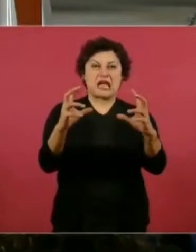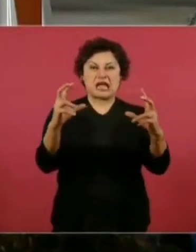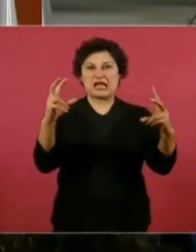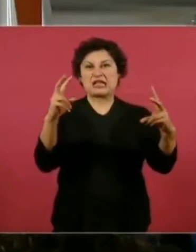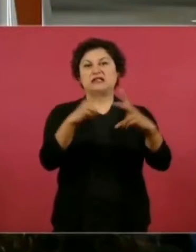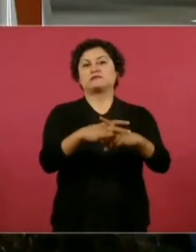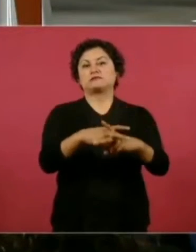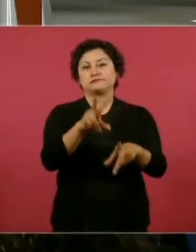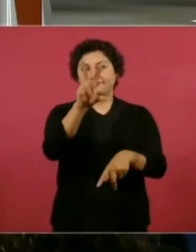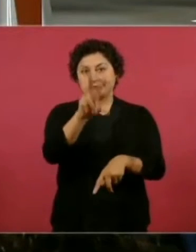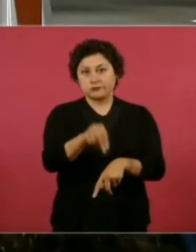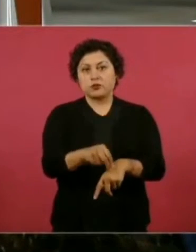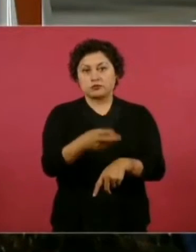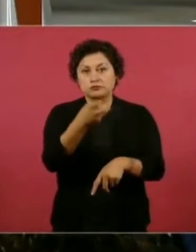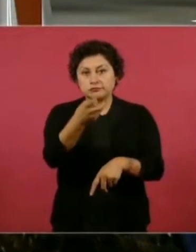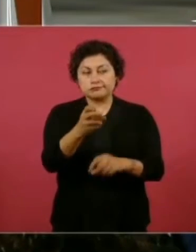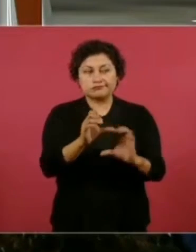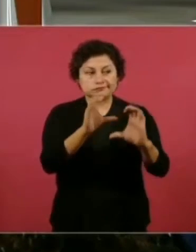ellos.